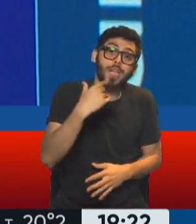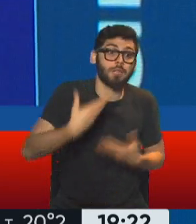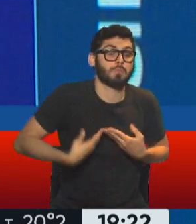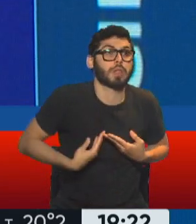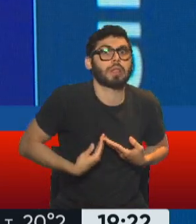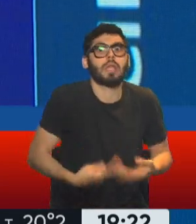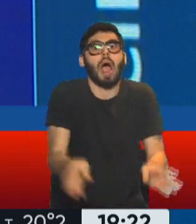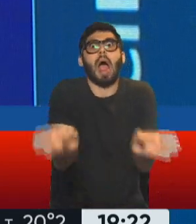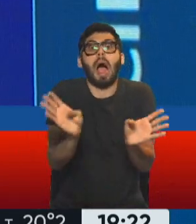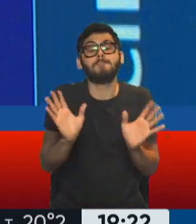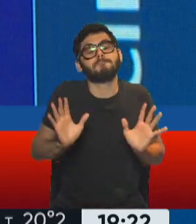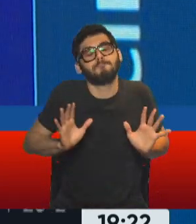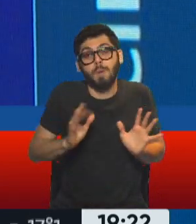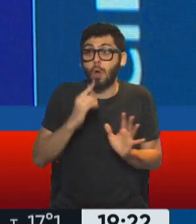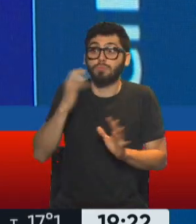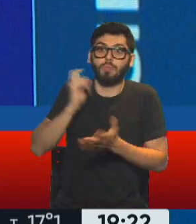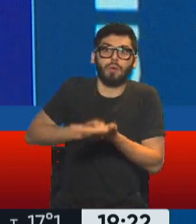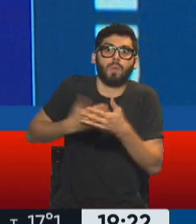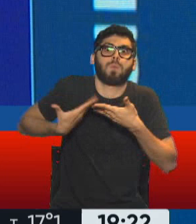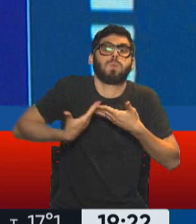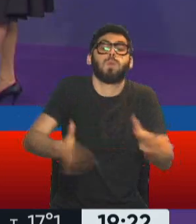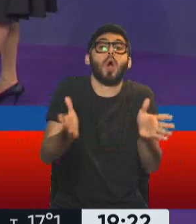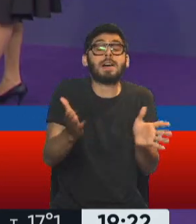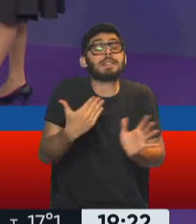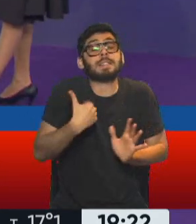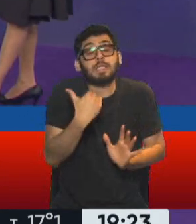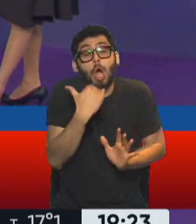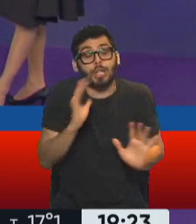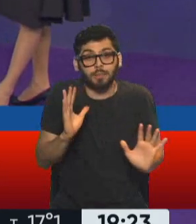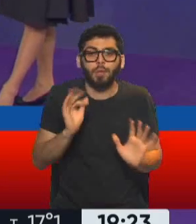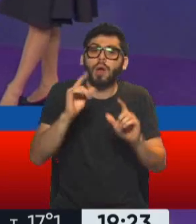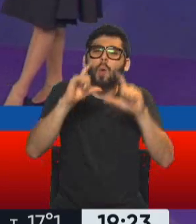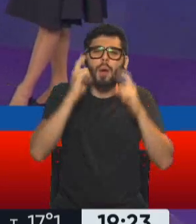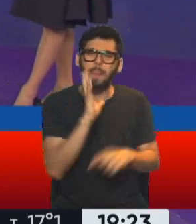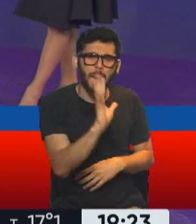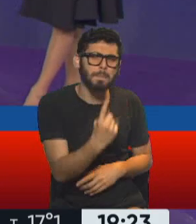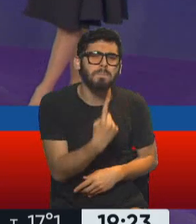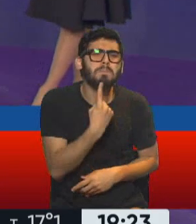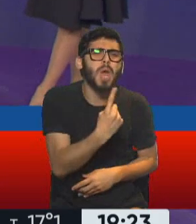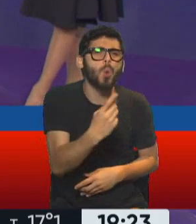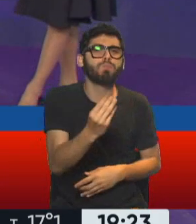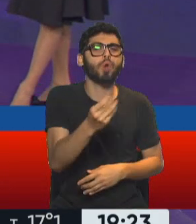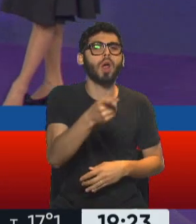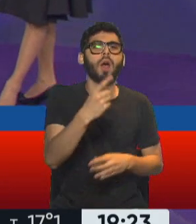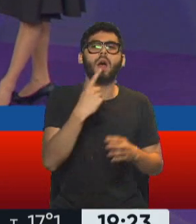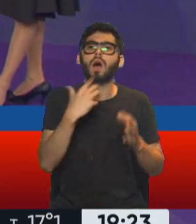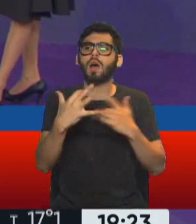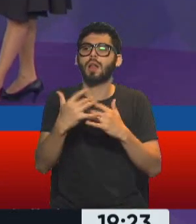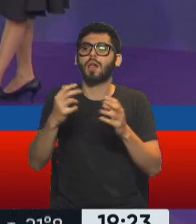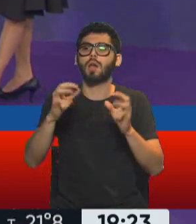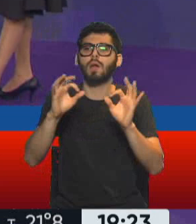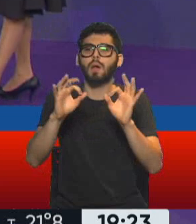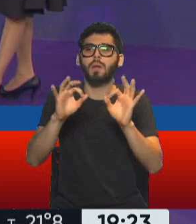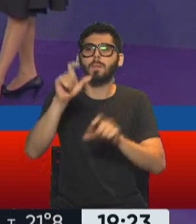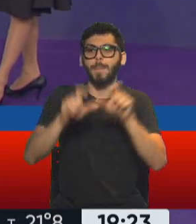tanto como pretenden liberar. Sí. El uso de barbijo. Disculpe, doctor, una preguntita, porque también se habla de la tasa de letalidad,